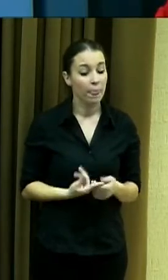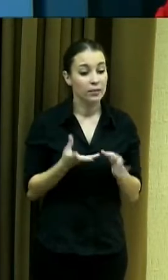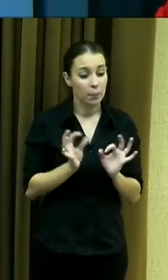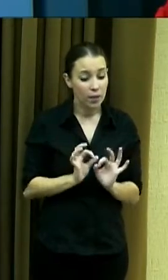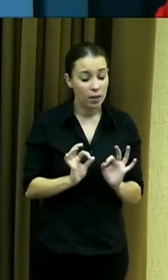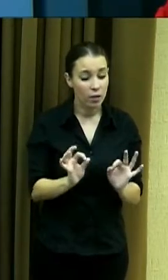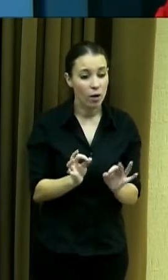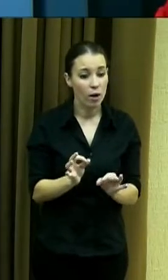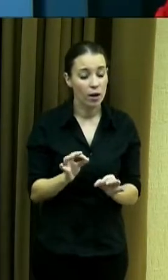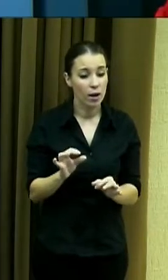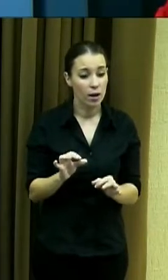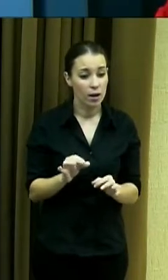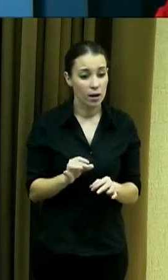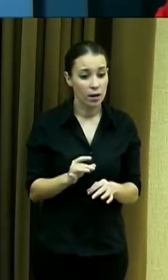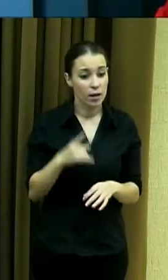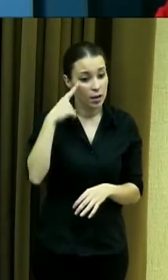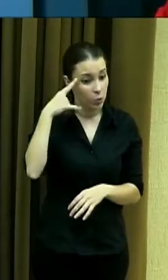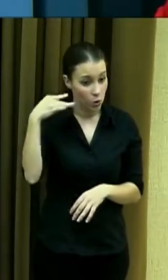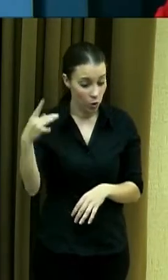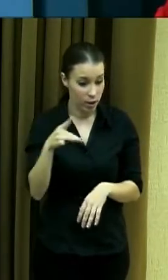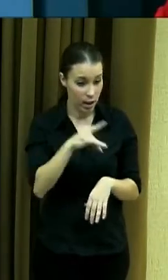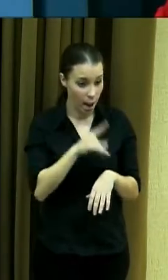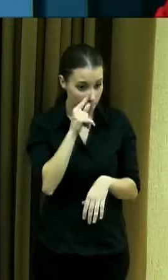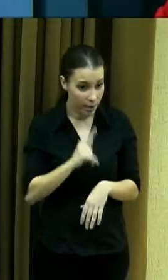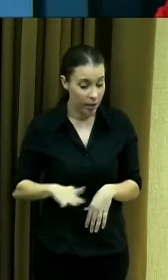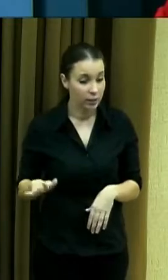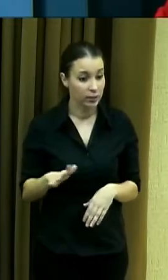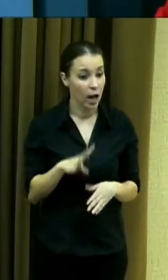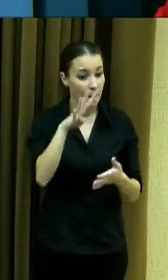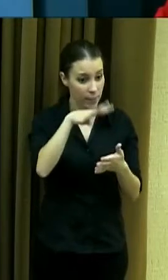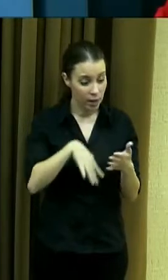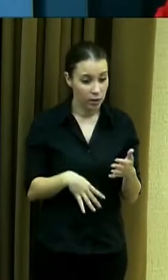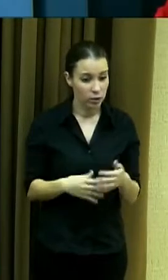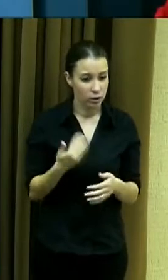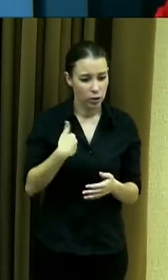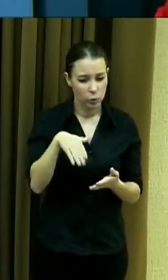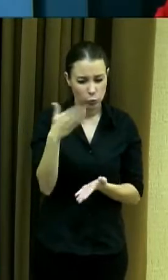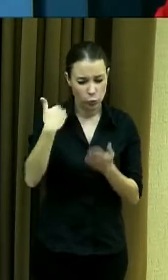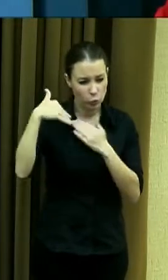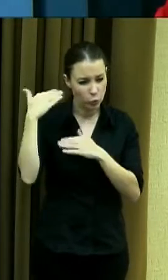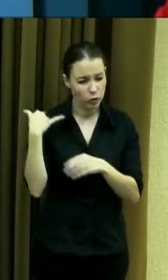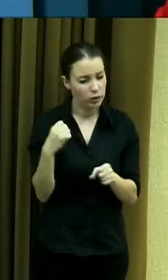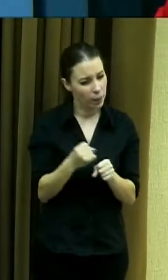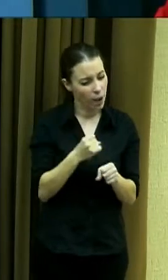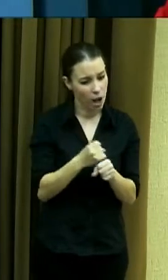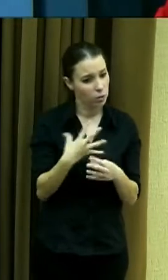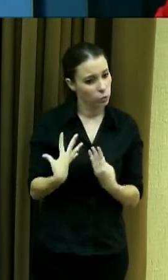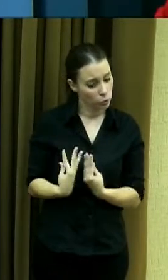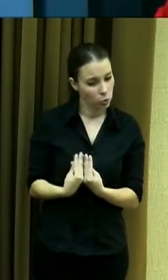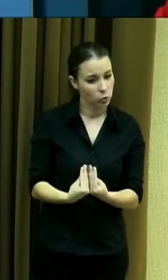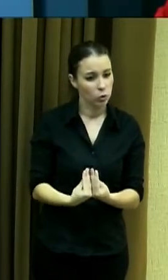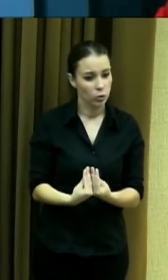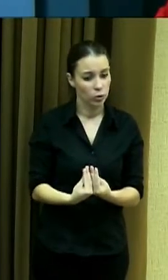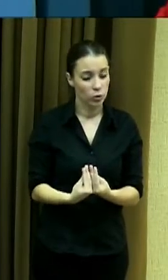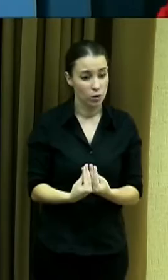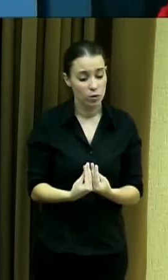pediatría, en neurología pediátrica en Barcelona y lleva ya mucho tiempo trabajando, como digo, con nosotros, realizando